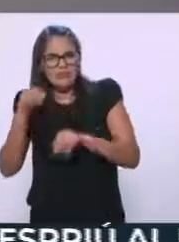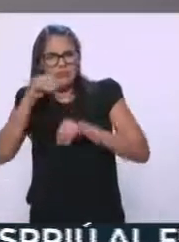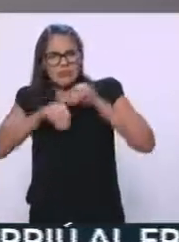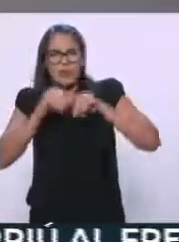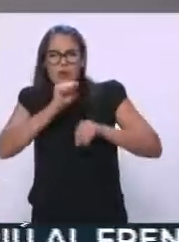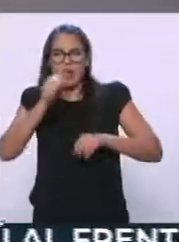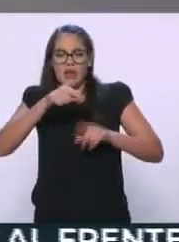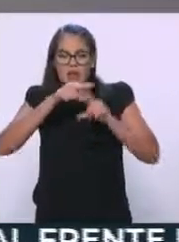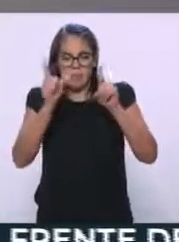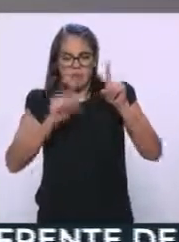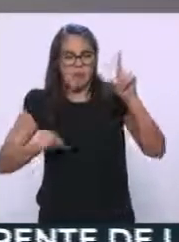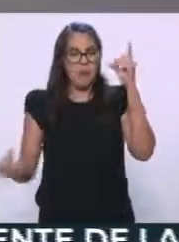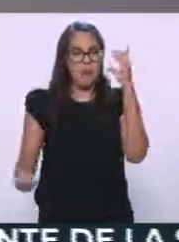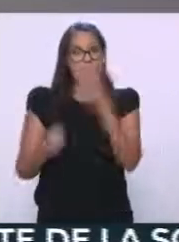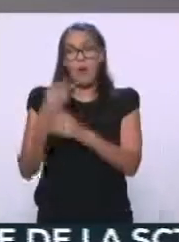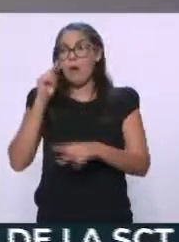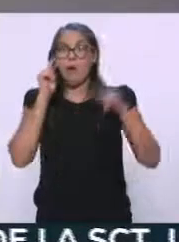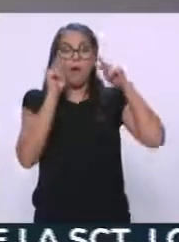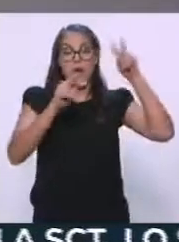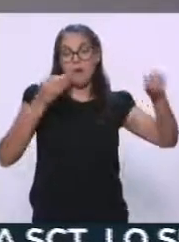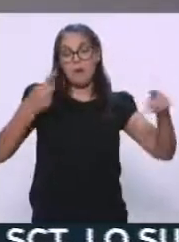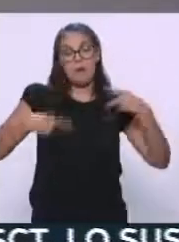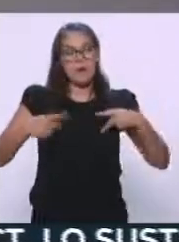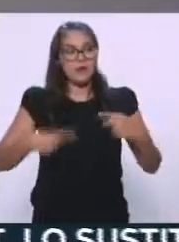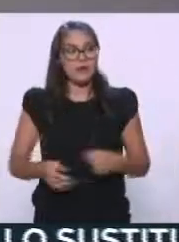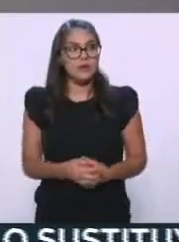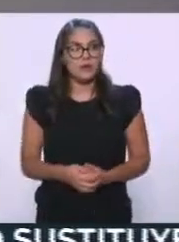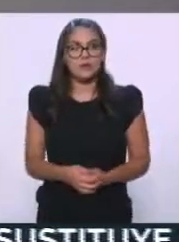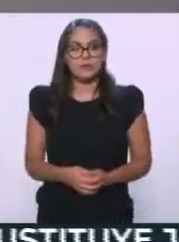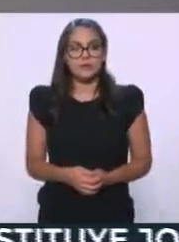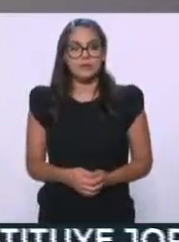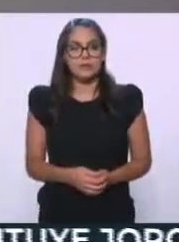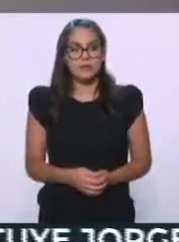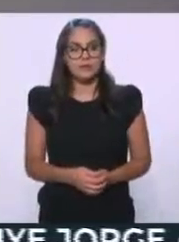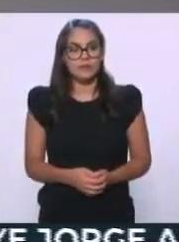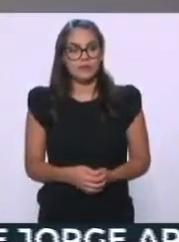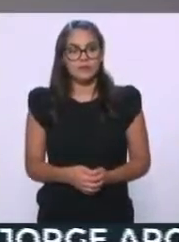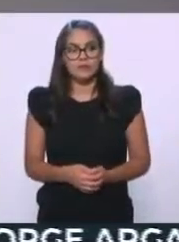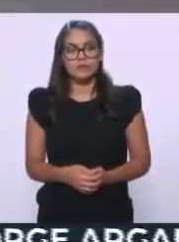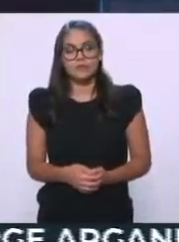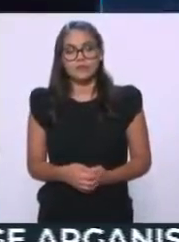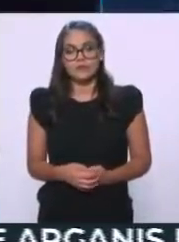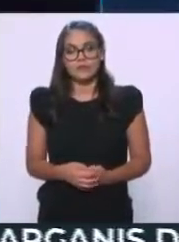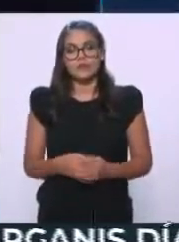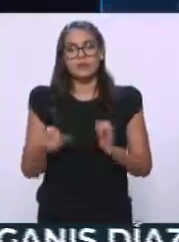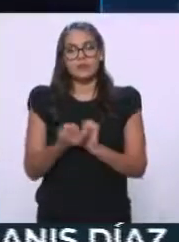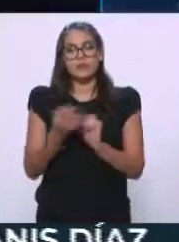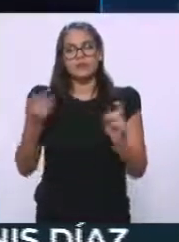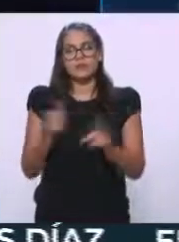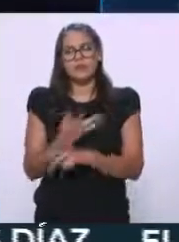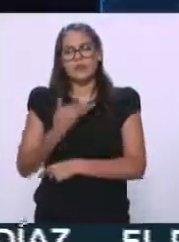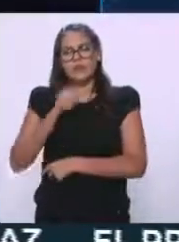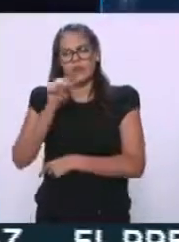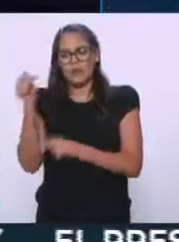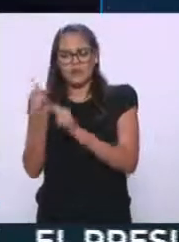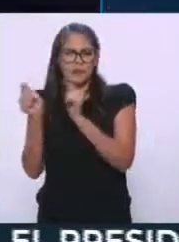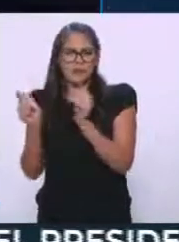nacional. ¿Qué origen? Dices un grupo de bots asociados a ciertas cuentas de la derecha. ¿Cuáles,